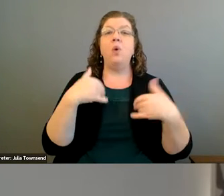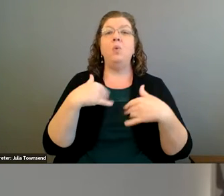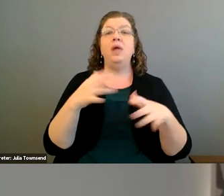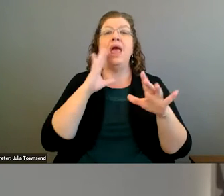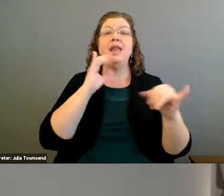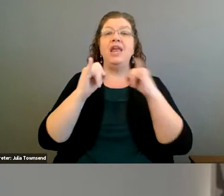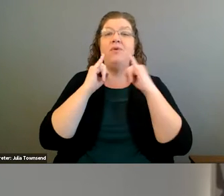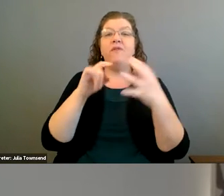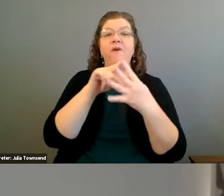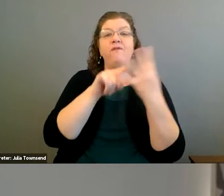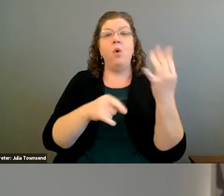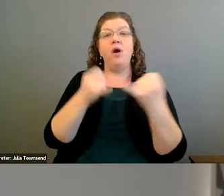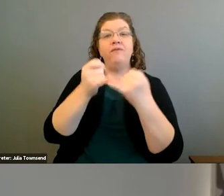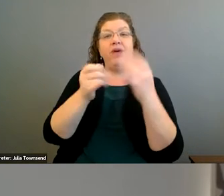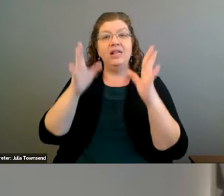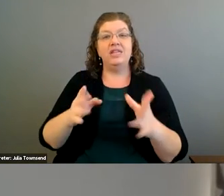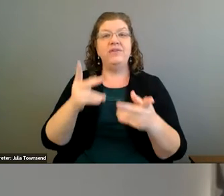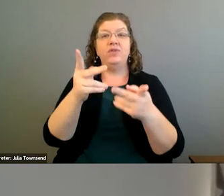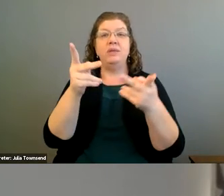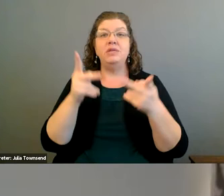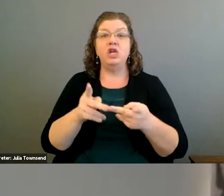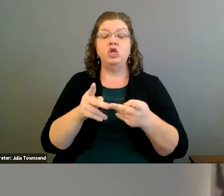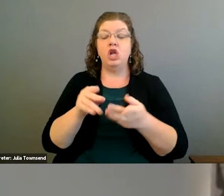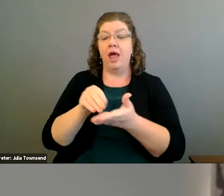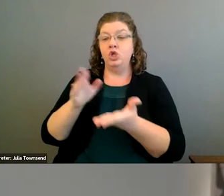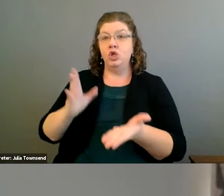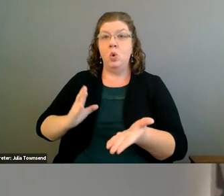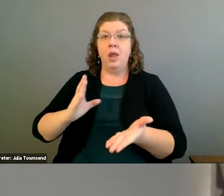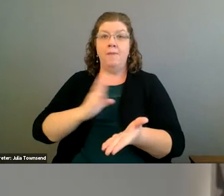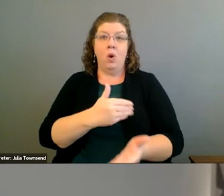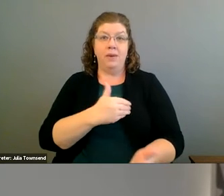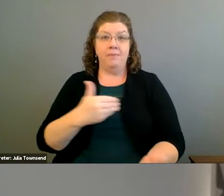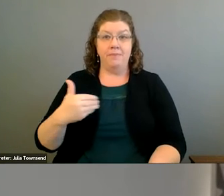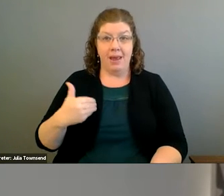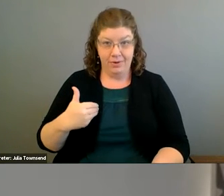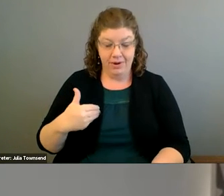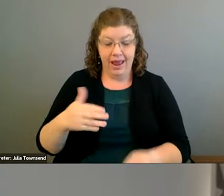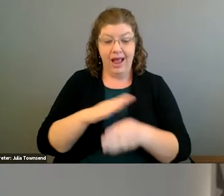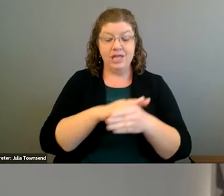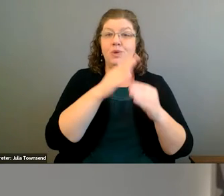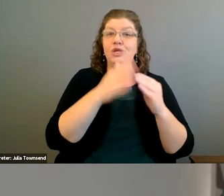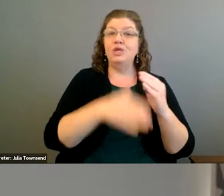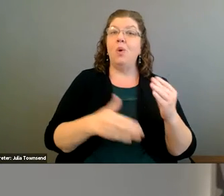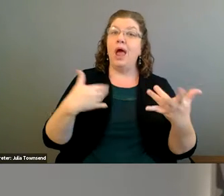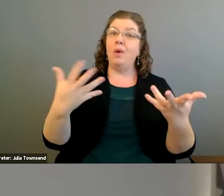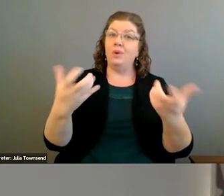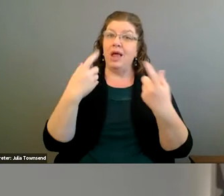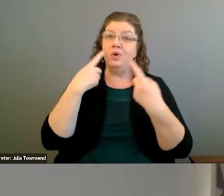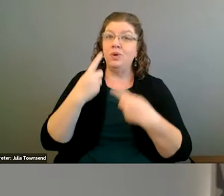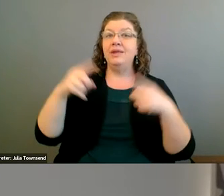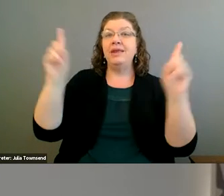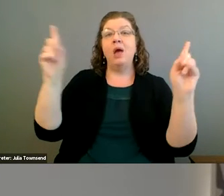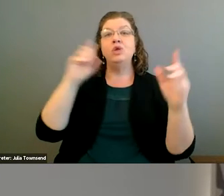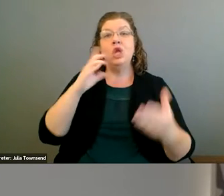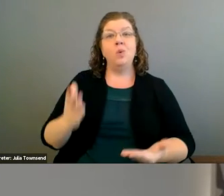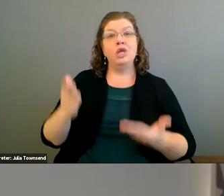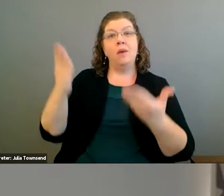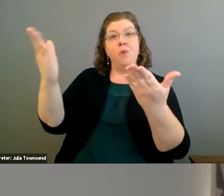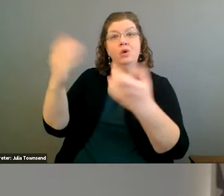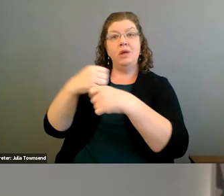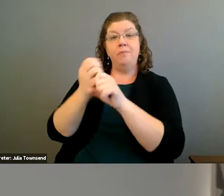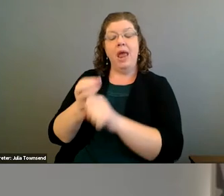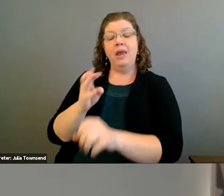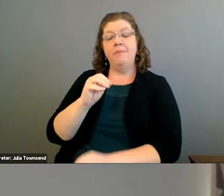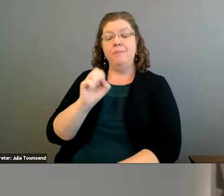cerrada tuvimos entrevistas con cuatro finalistas para el cargo de miembro del Consejo Estudiantil. En frente del Consejo de Educación se